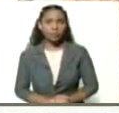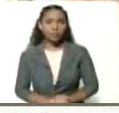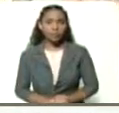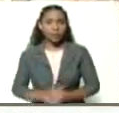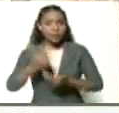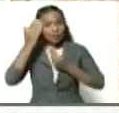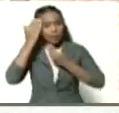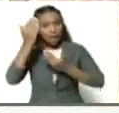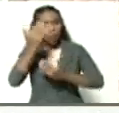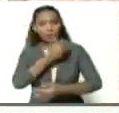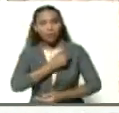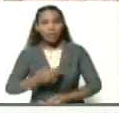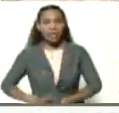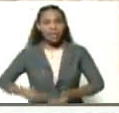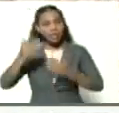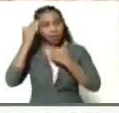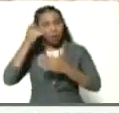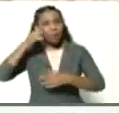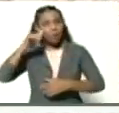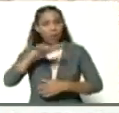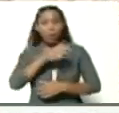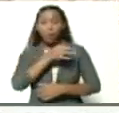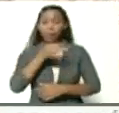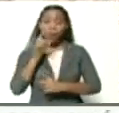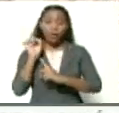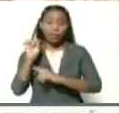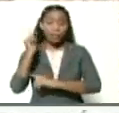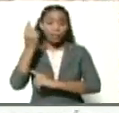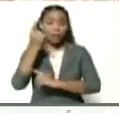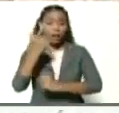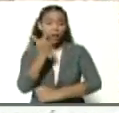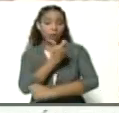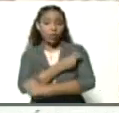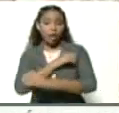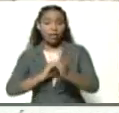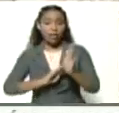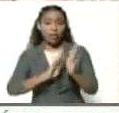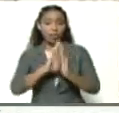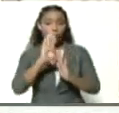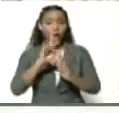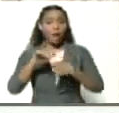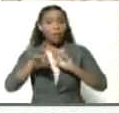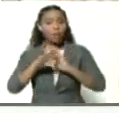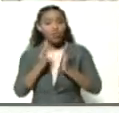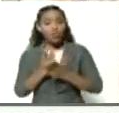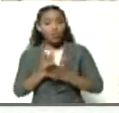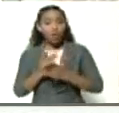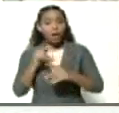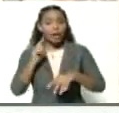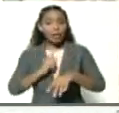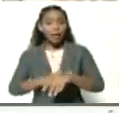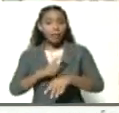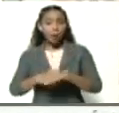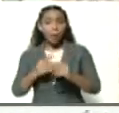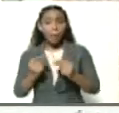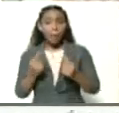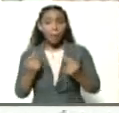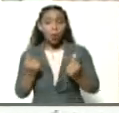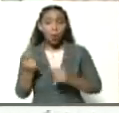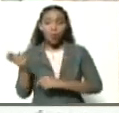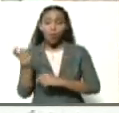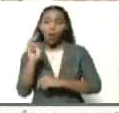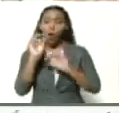Saludos, presidente. Un saludo a nuestro pueblo. Efectivamente, esta primera serie de vacunas desarrolladas en el mundo, que se desarrollaron en un tiempo veloz, en